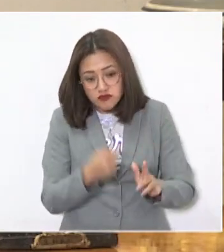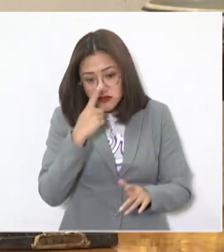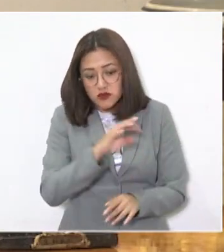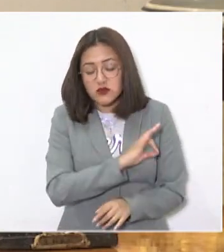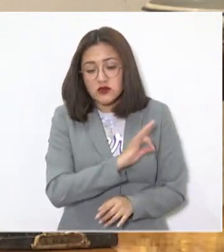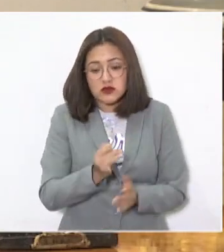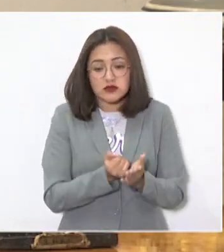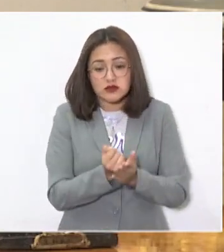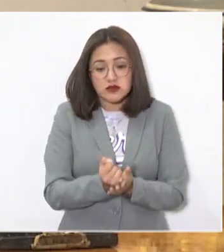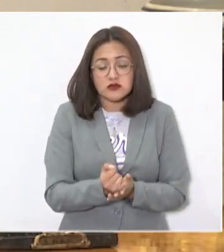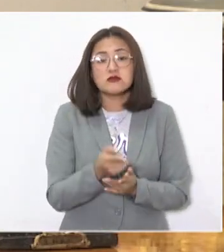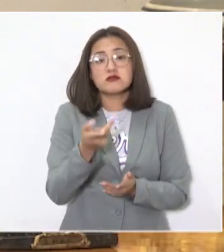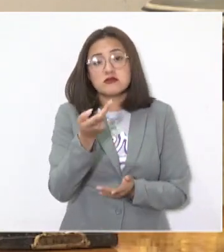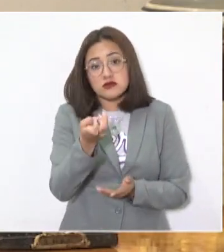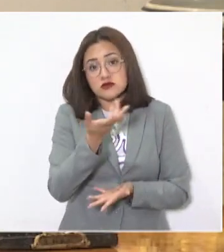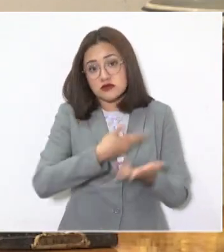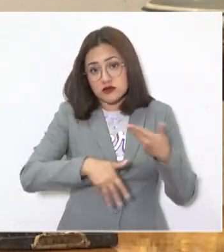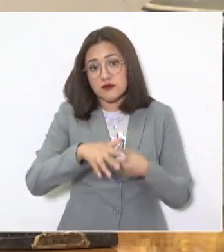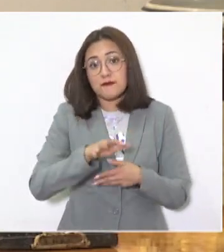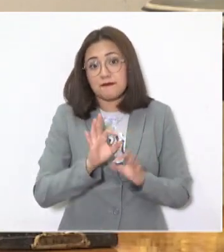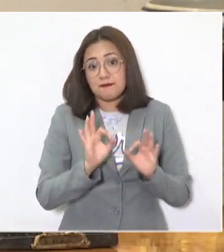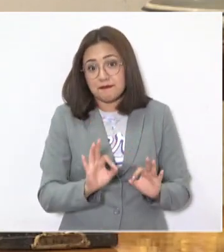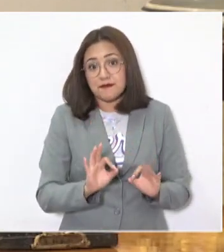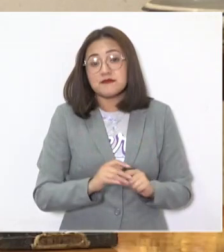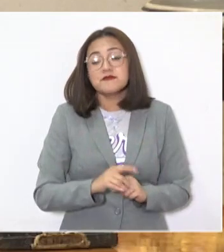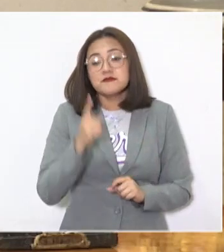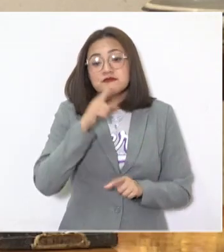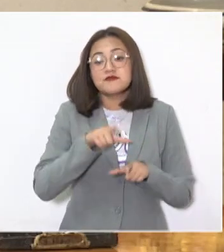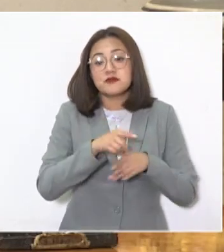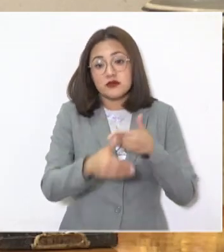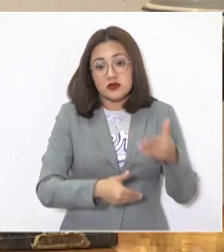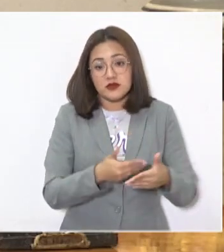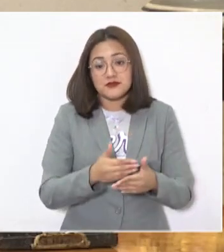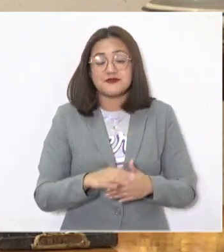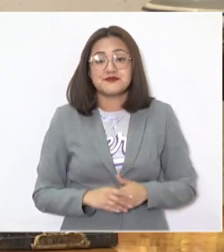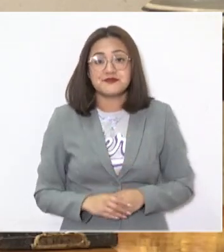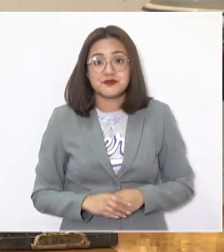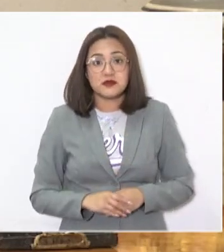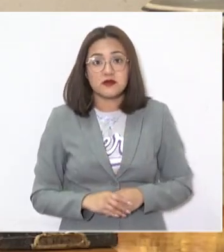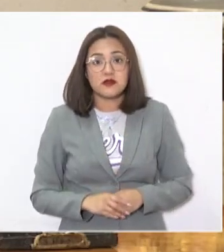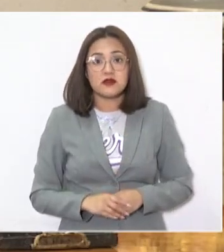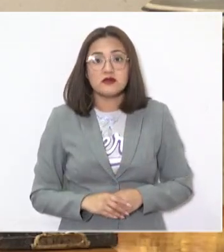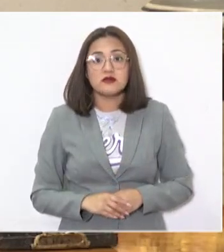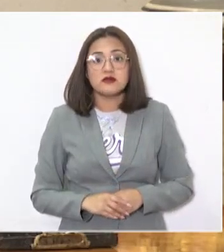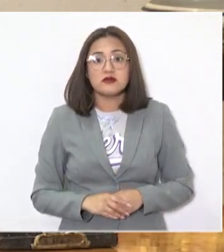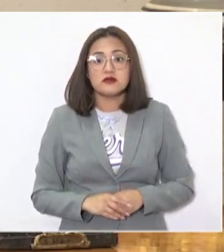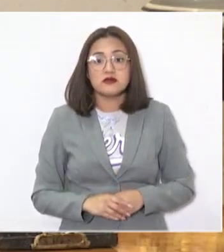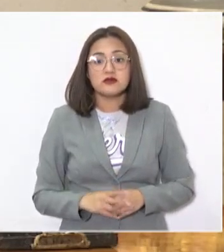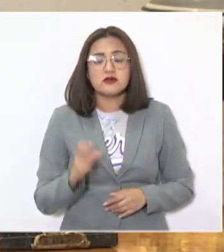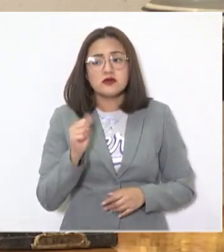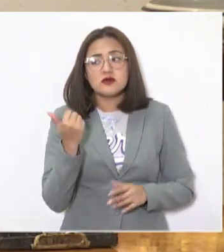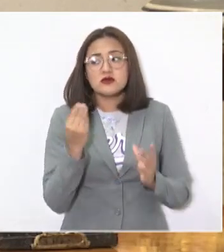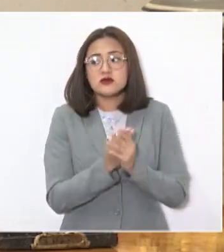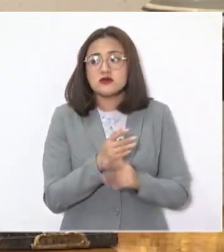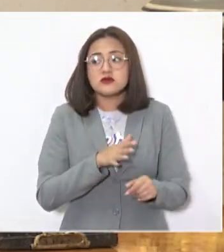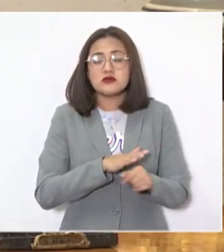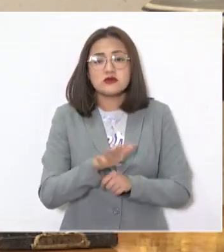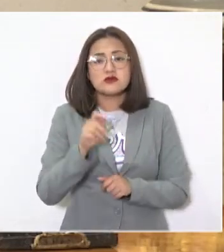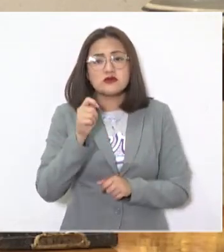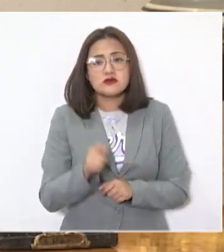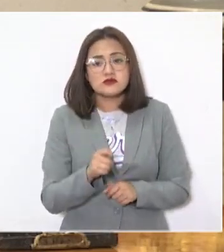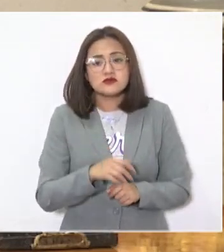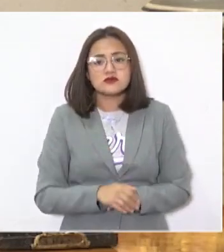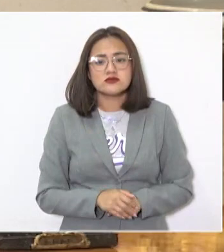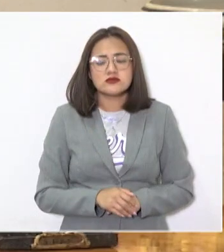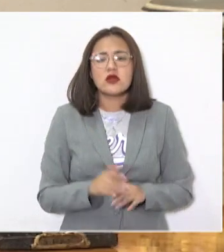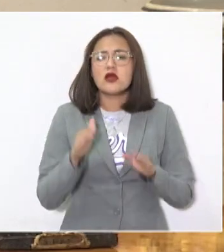poder definir la ruta que vamos a seguir en estos casos. ¿El otro asunto cuál es?